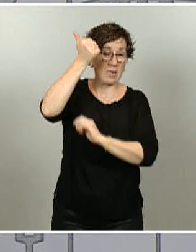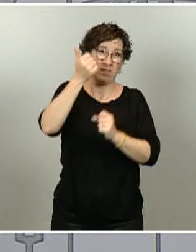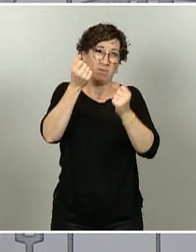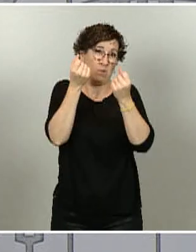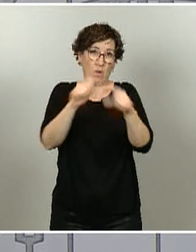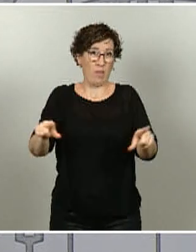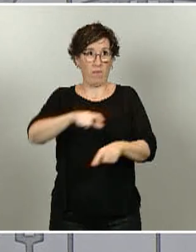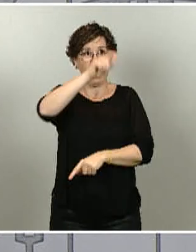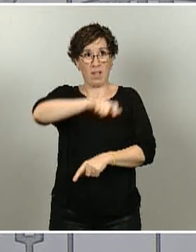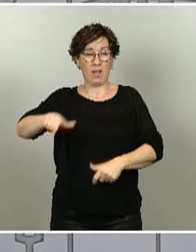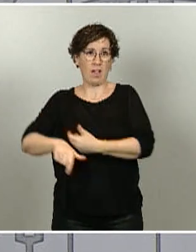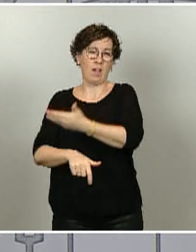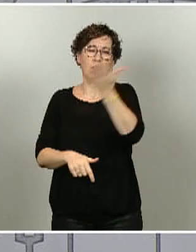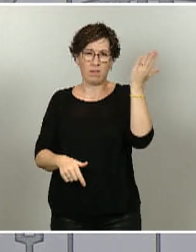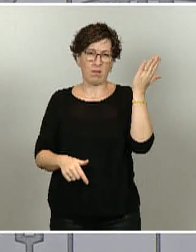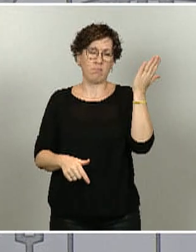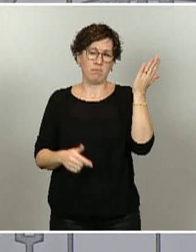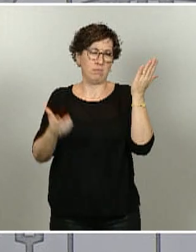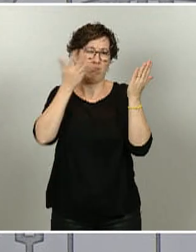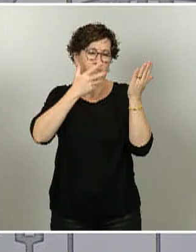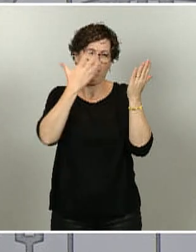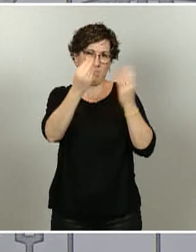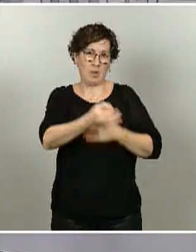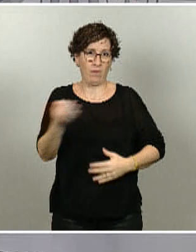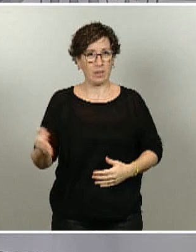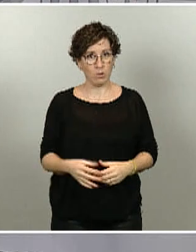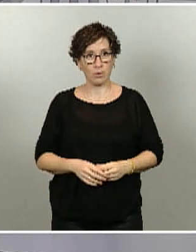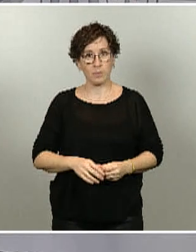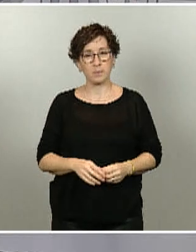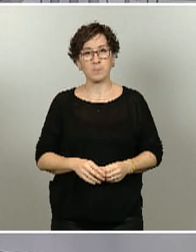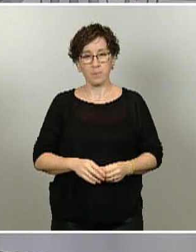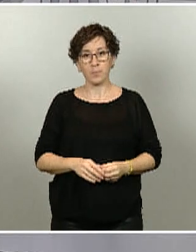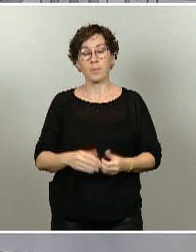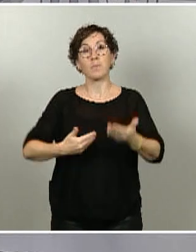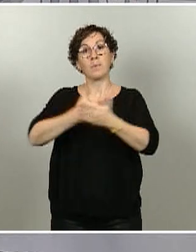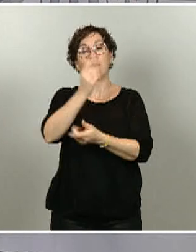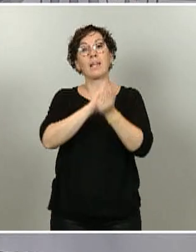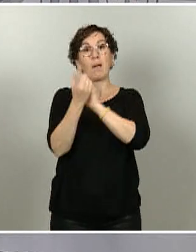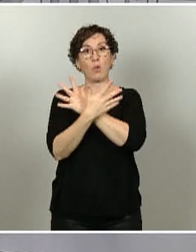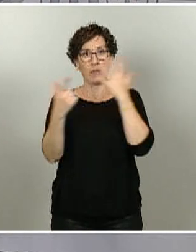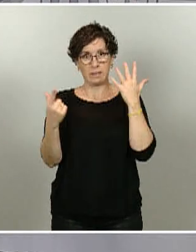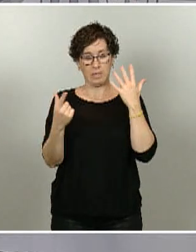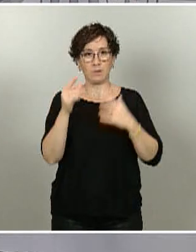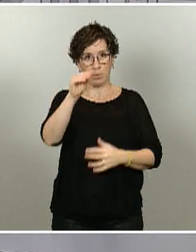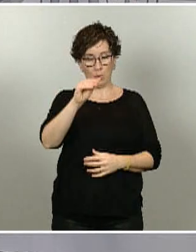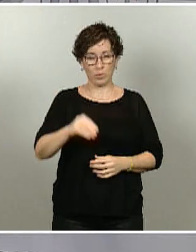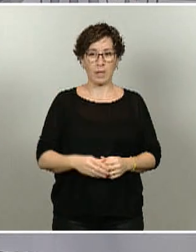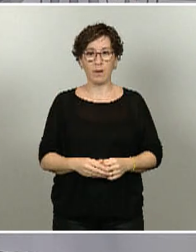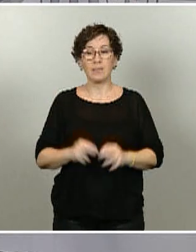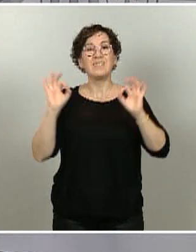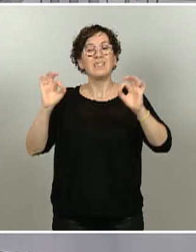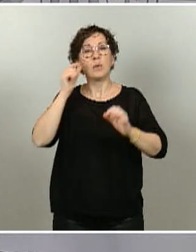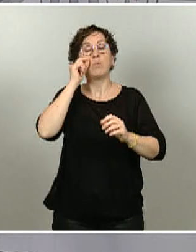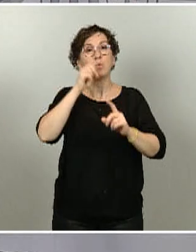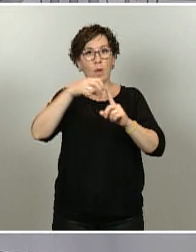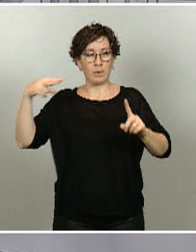encima de ese nivel de comprensión. Cambio 16 le pregunta qué podría significar desde el punto de vista sanitario que el estado de alarma se aplicase